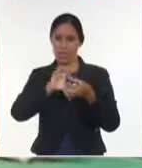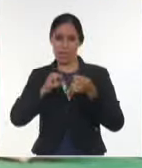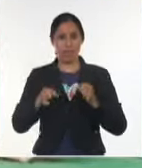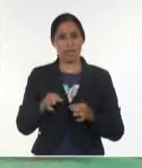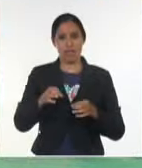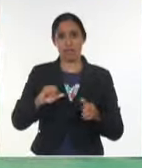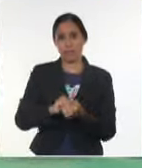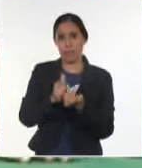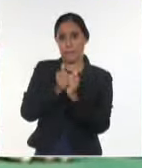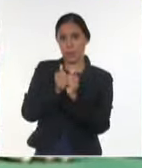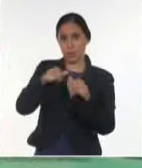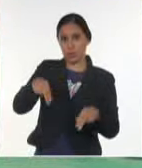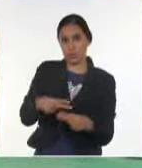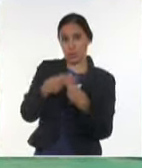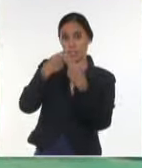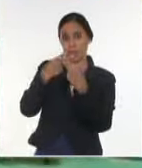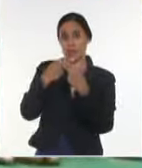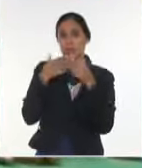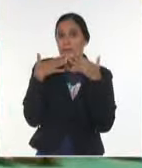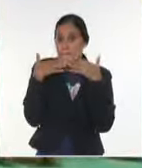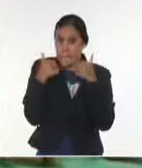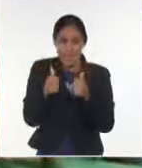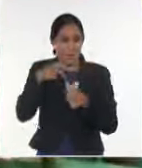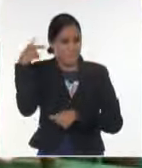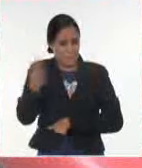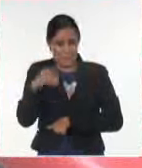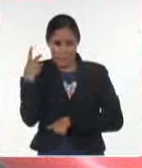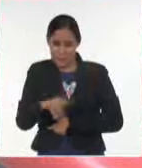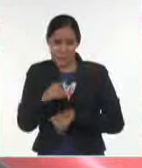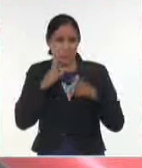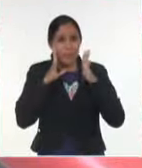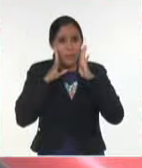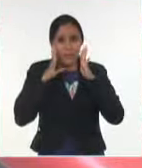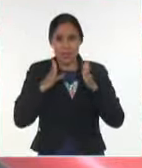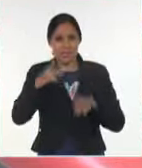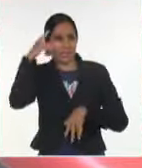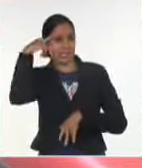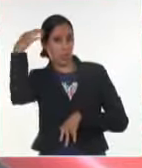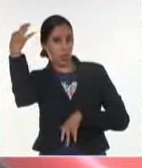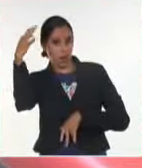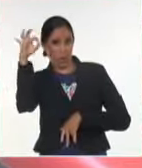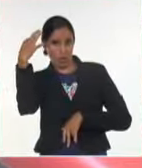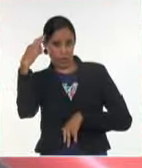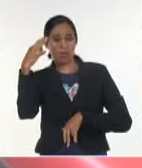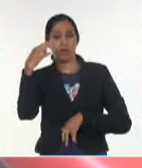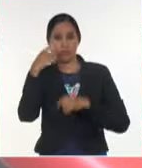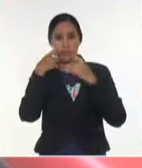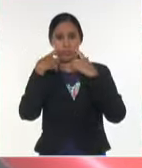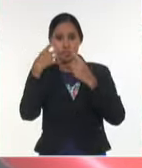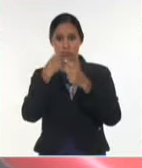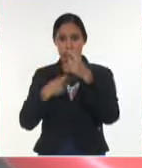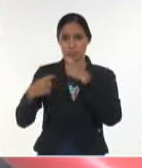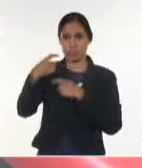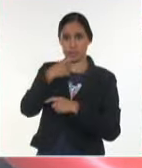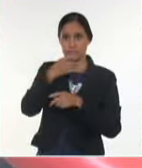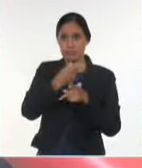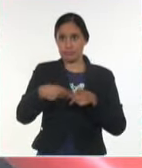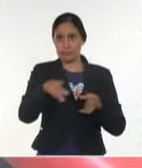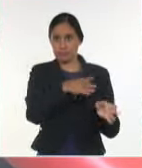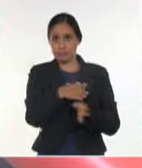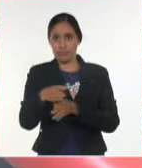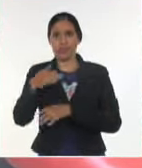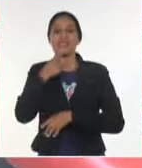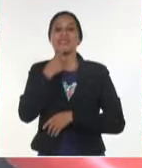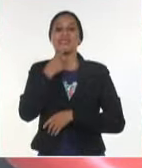campeonato, y hay que prepararse bien psicológicamente, ¿no? Como habíamos dicho anteriormente, tenemos que jugar muy